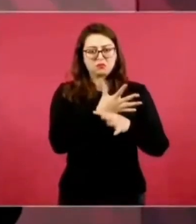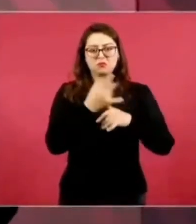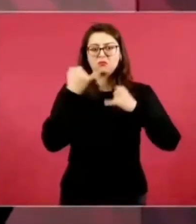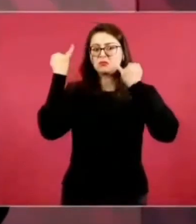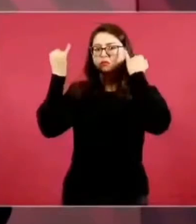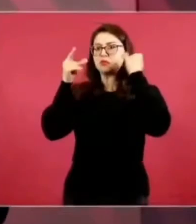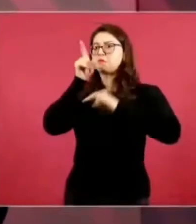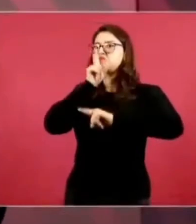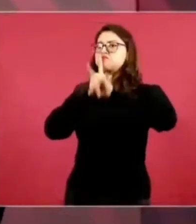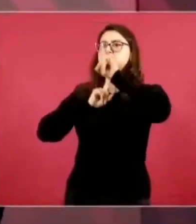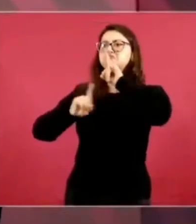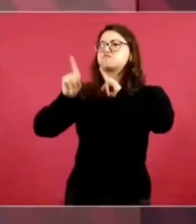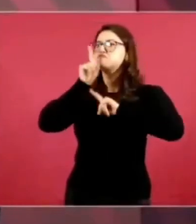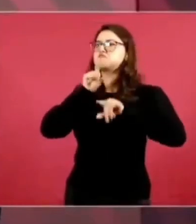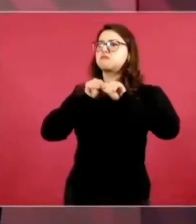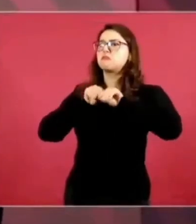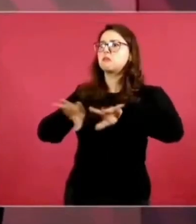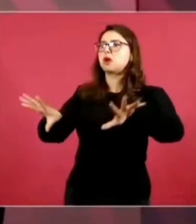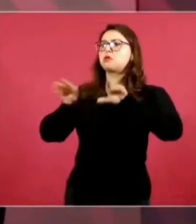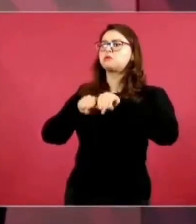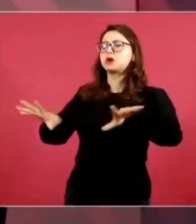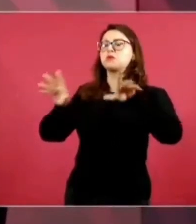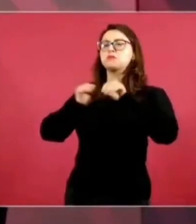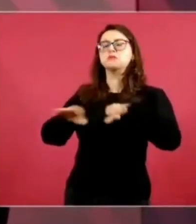utilices, mejor.